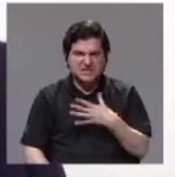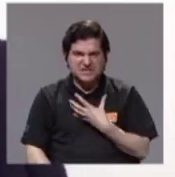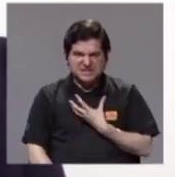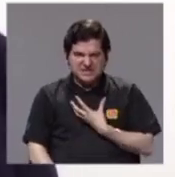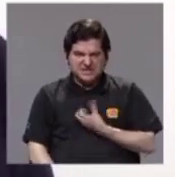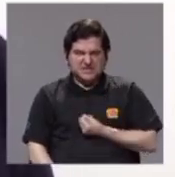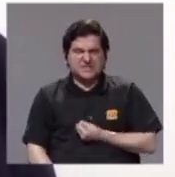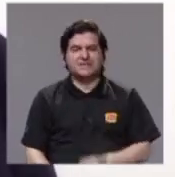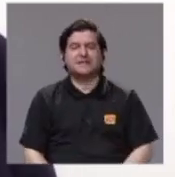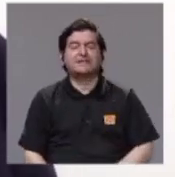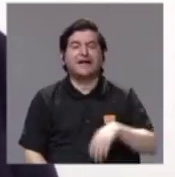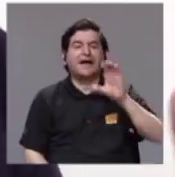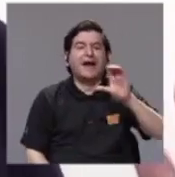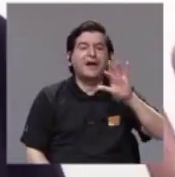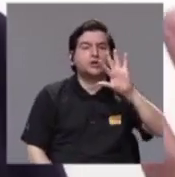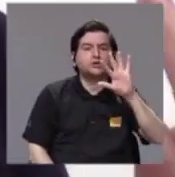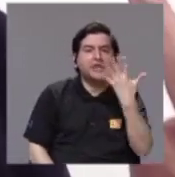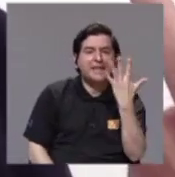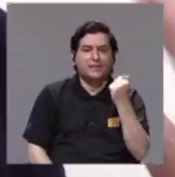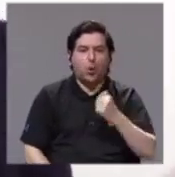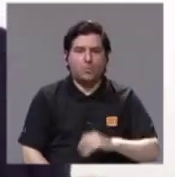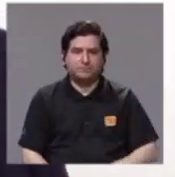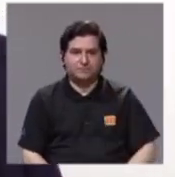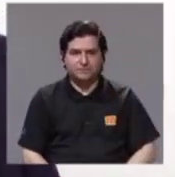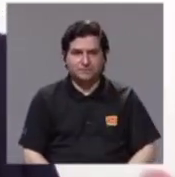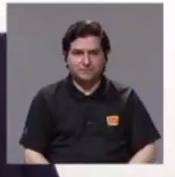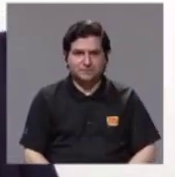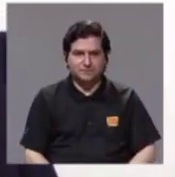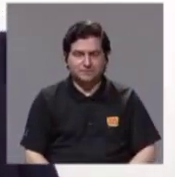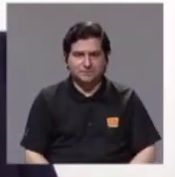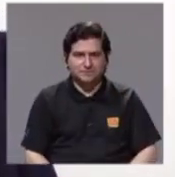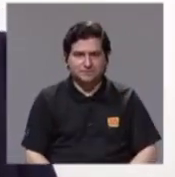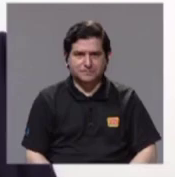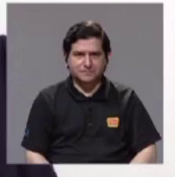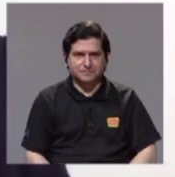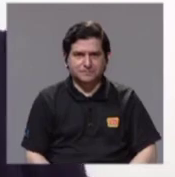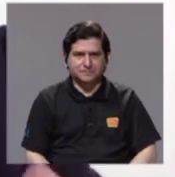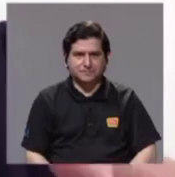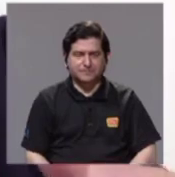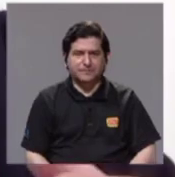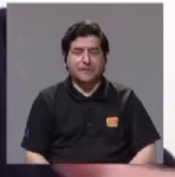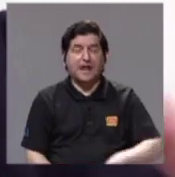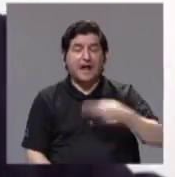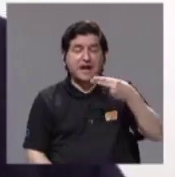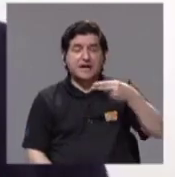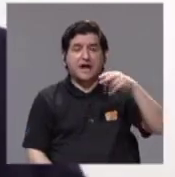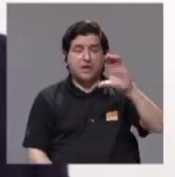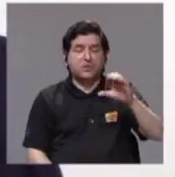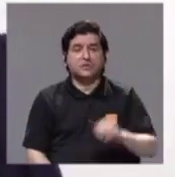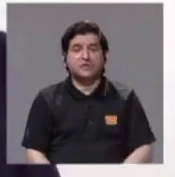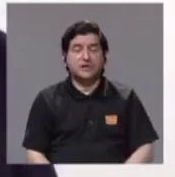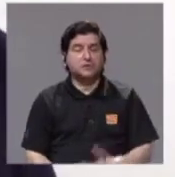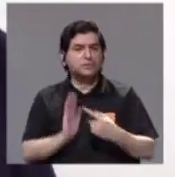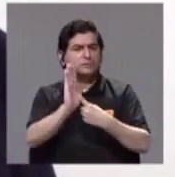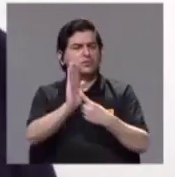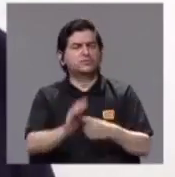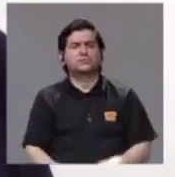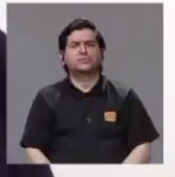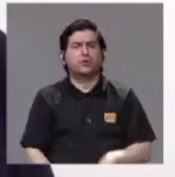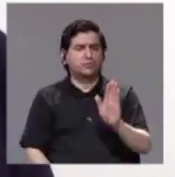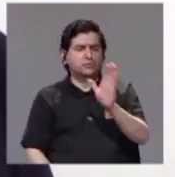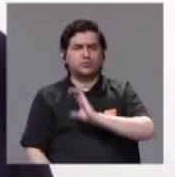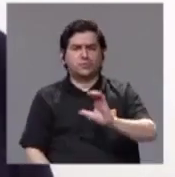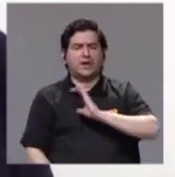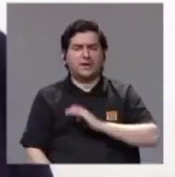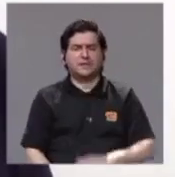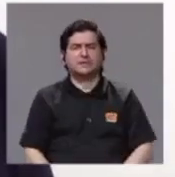envidia de Carlos V, porque uno, y Cortés afirmó su dimensión de hombre